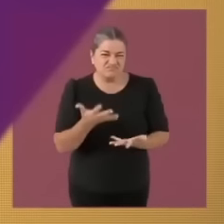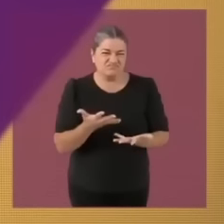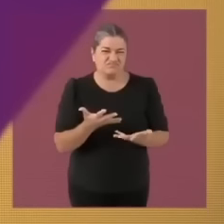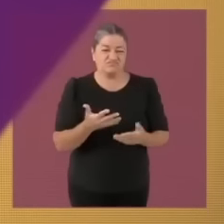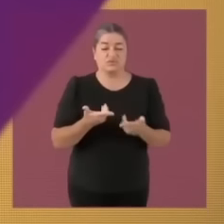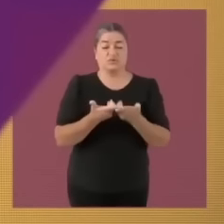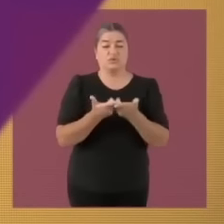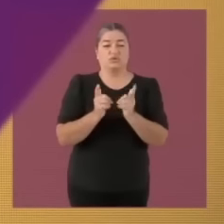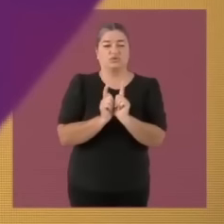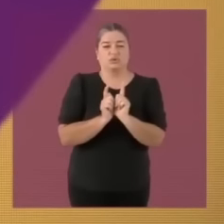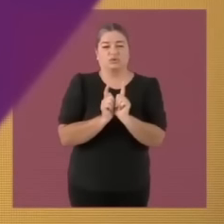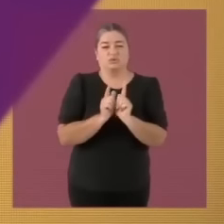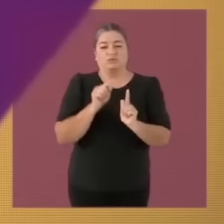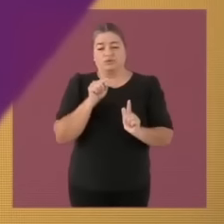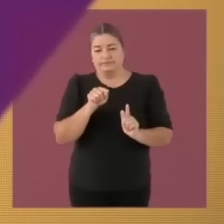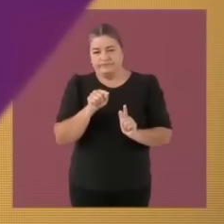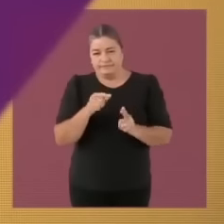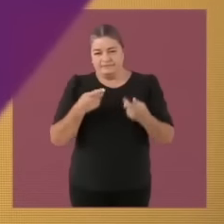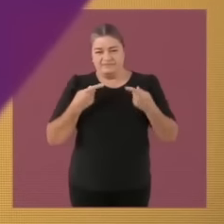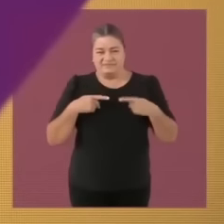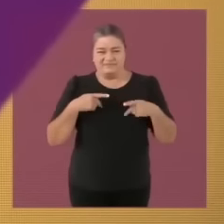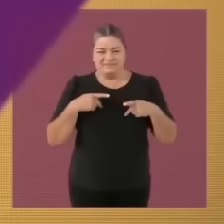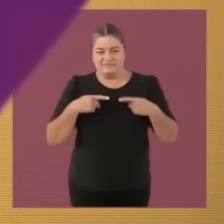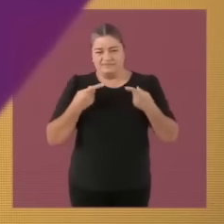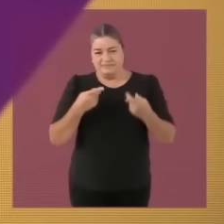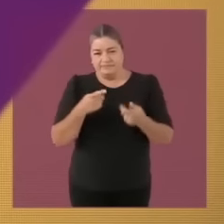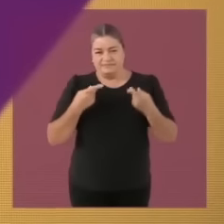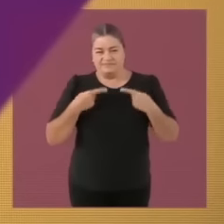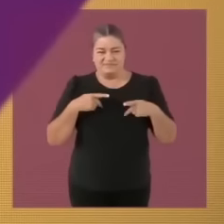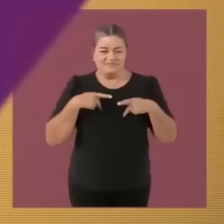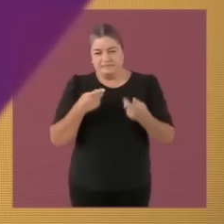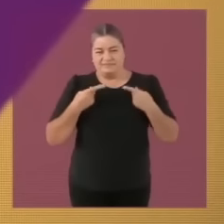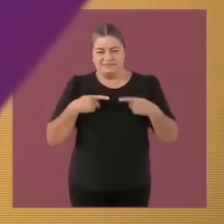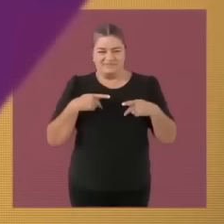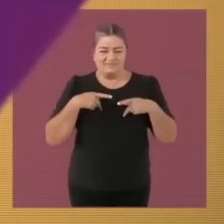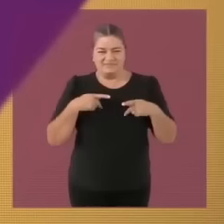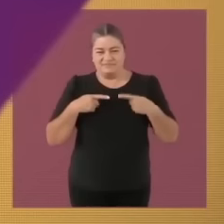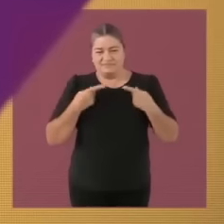más, veamos cuáles son las reglas del debate. Ajá.